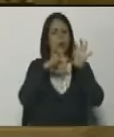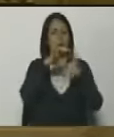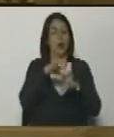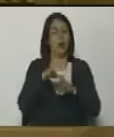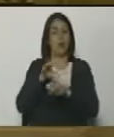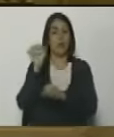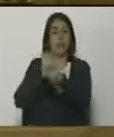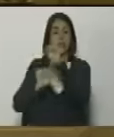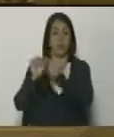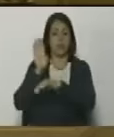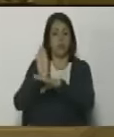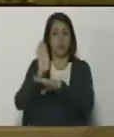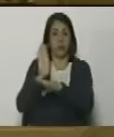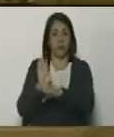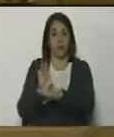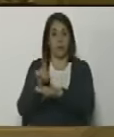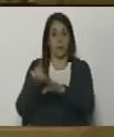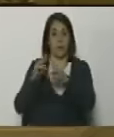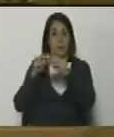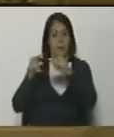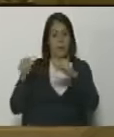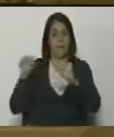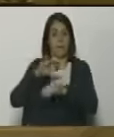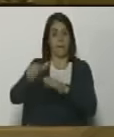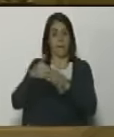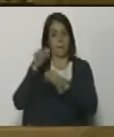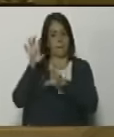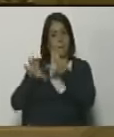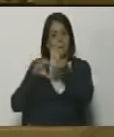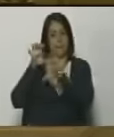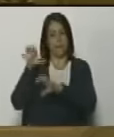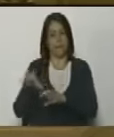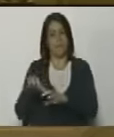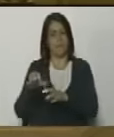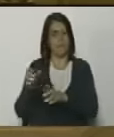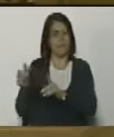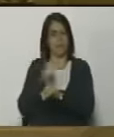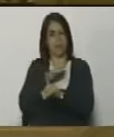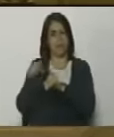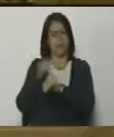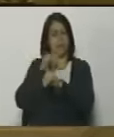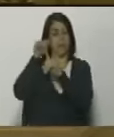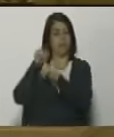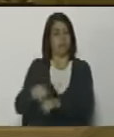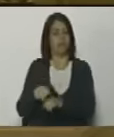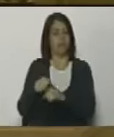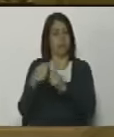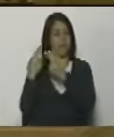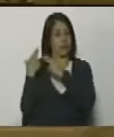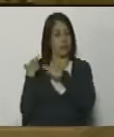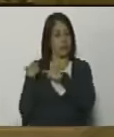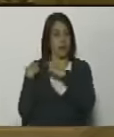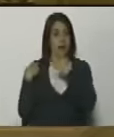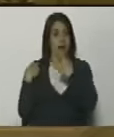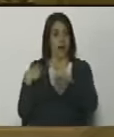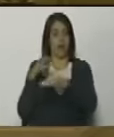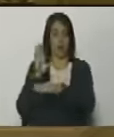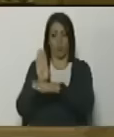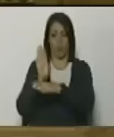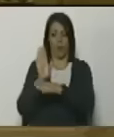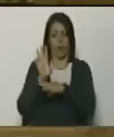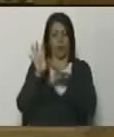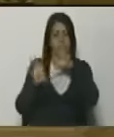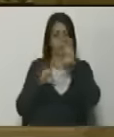y proteger la madre tierra y a todos los animales de los tratos crueles y de la responsabilidad que tenemos como cuidadores